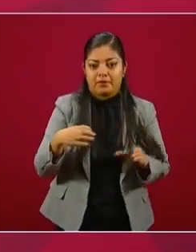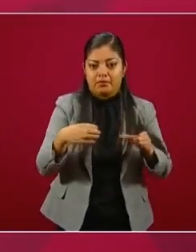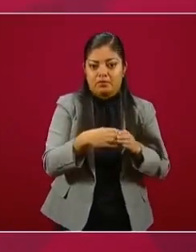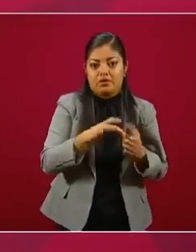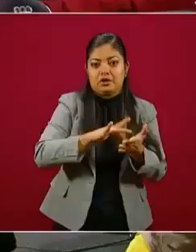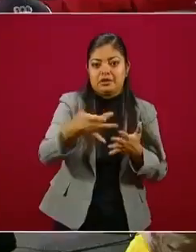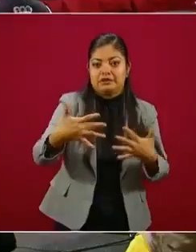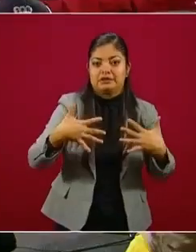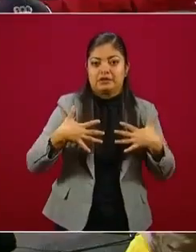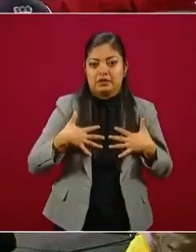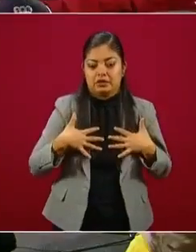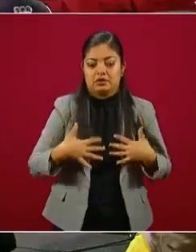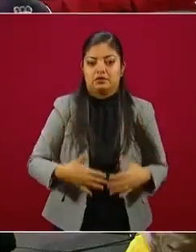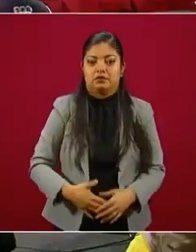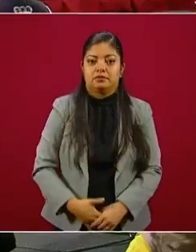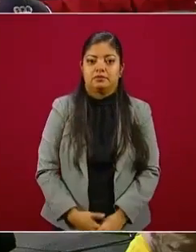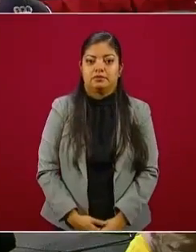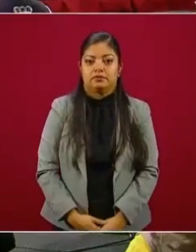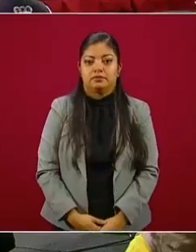Teletón.